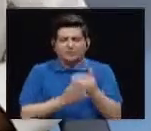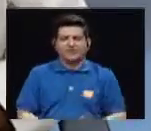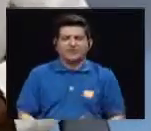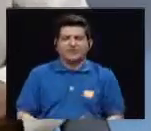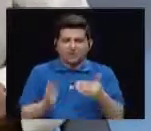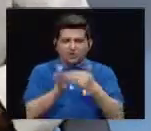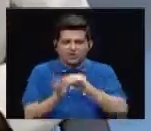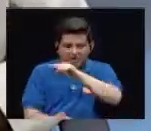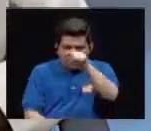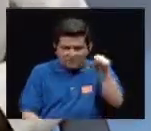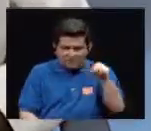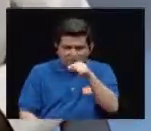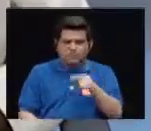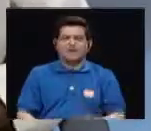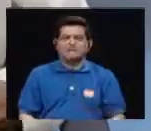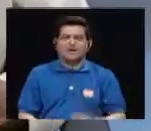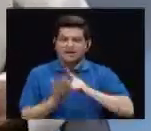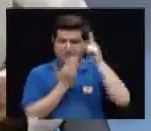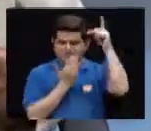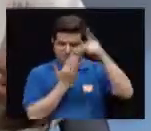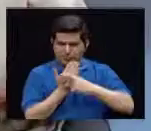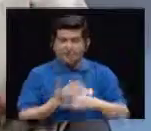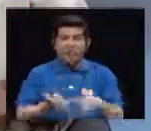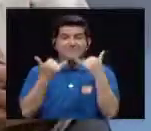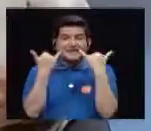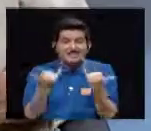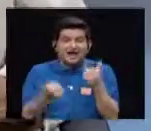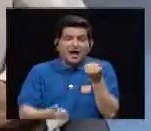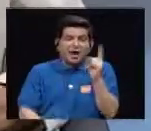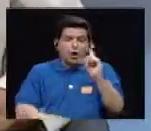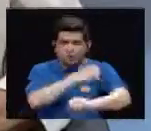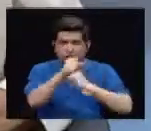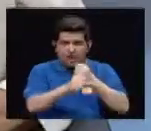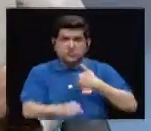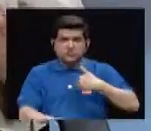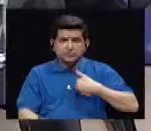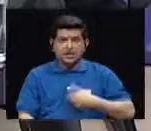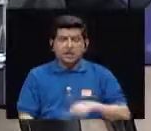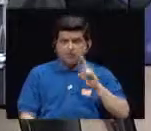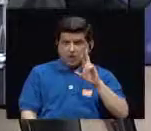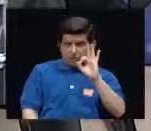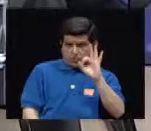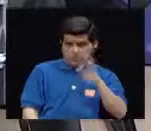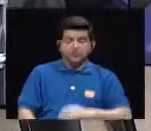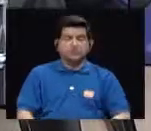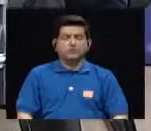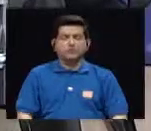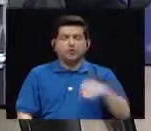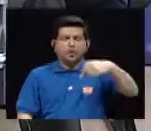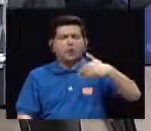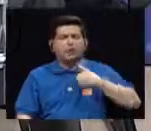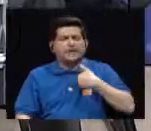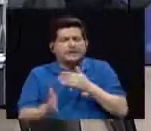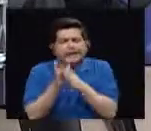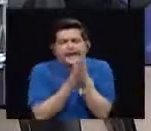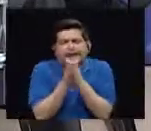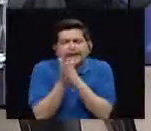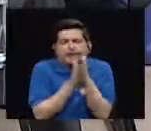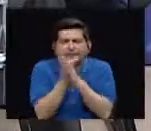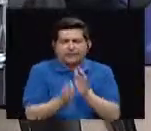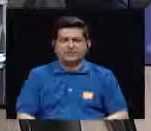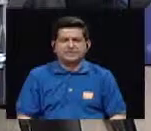compartir con ustedes de nuevo nuestro espacio que suma ya 11 años, Rocío. Hoy tenemos,